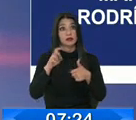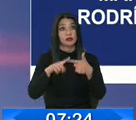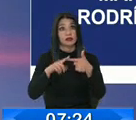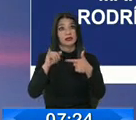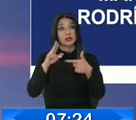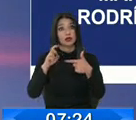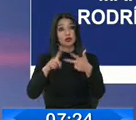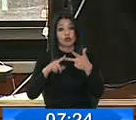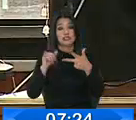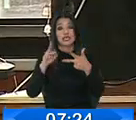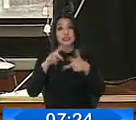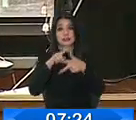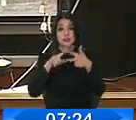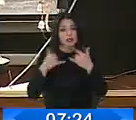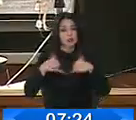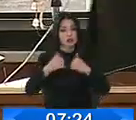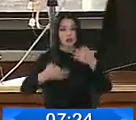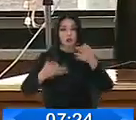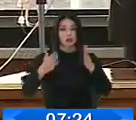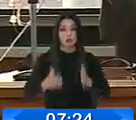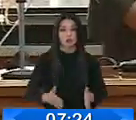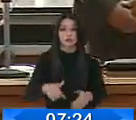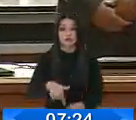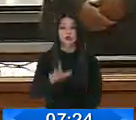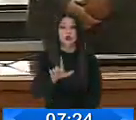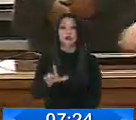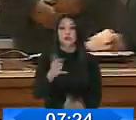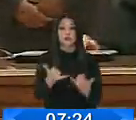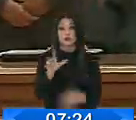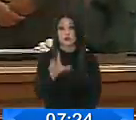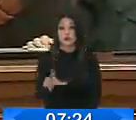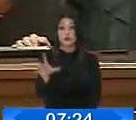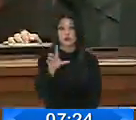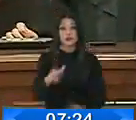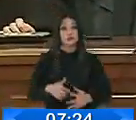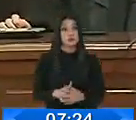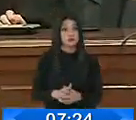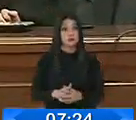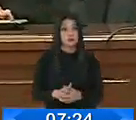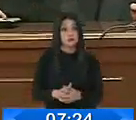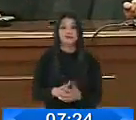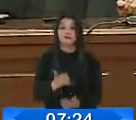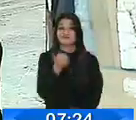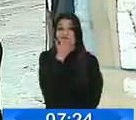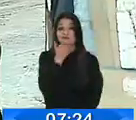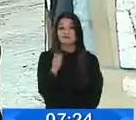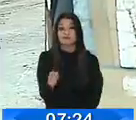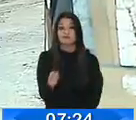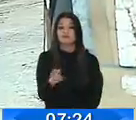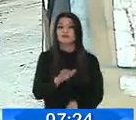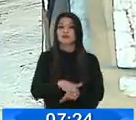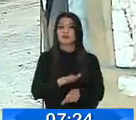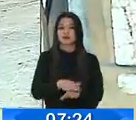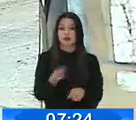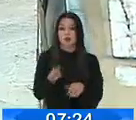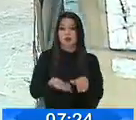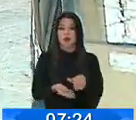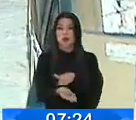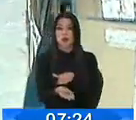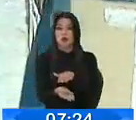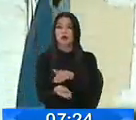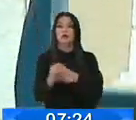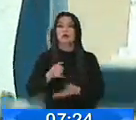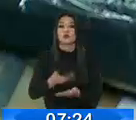juzgamiento de sobornos, que se reinstalará este lunes, donde se pretende establecer el delito de cohecho por la entrega de aportes económicos